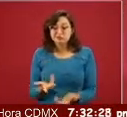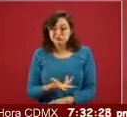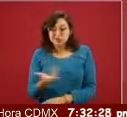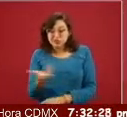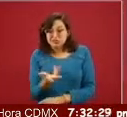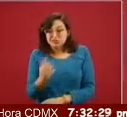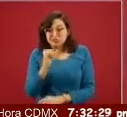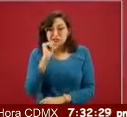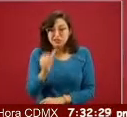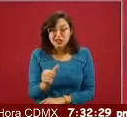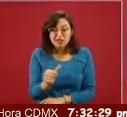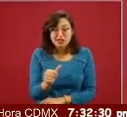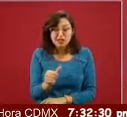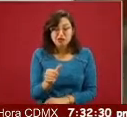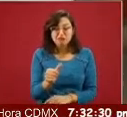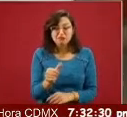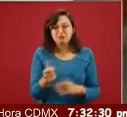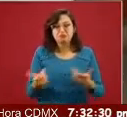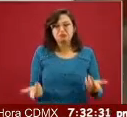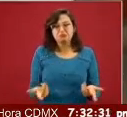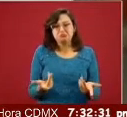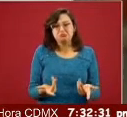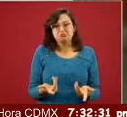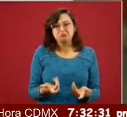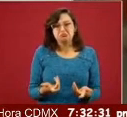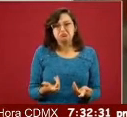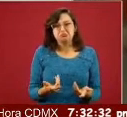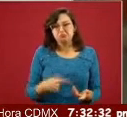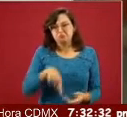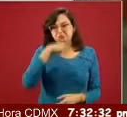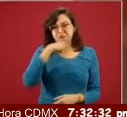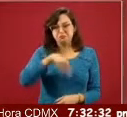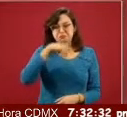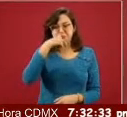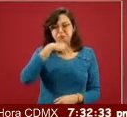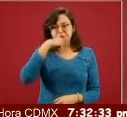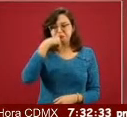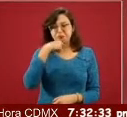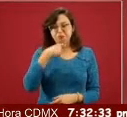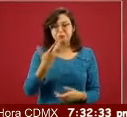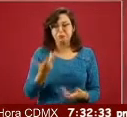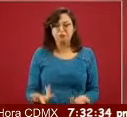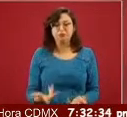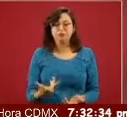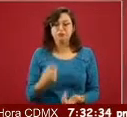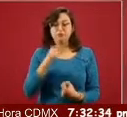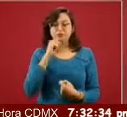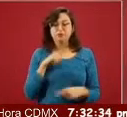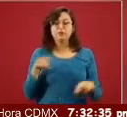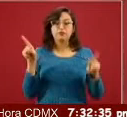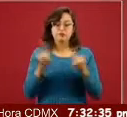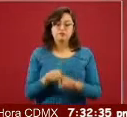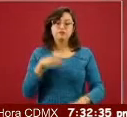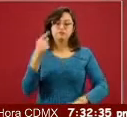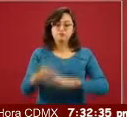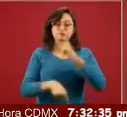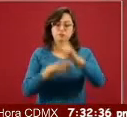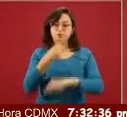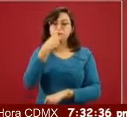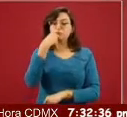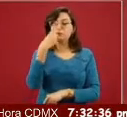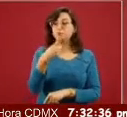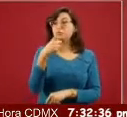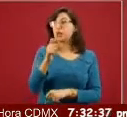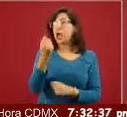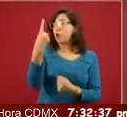la práctica de la prueba, es un desperdicio. Y puedo decir además, eso ya saldrá poco a poco a la luz, que varios de los países